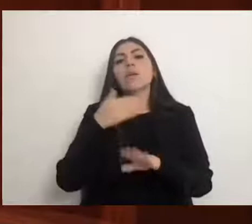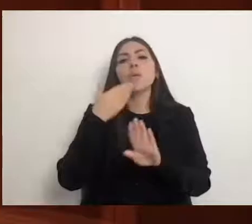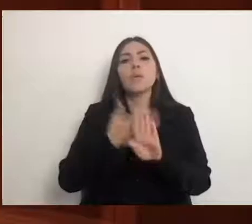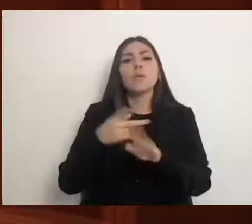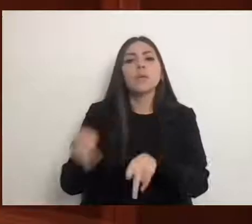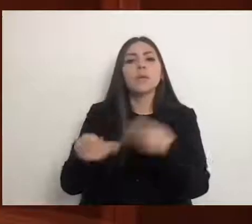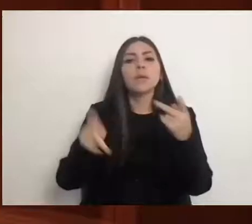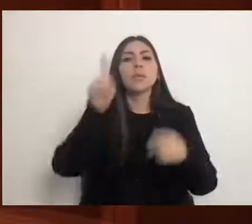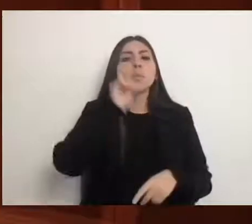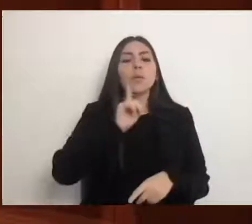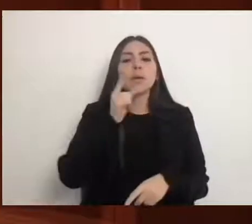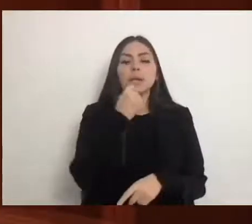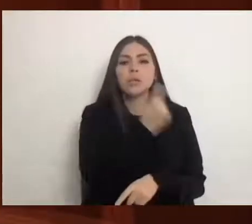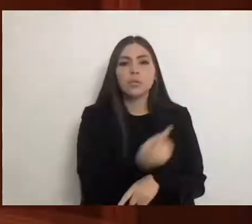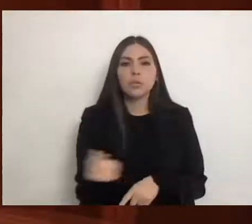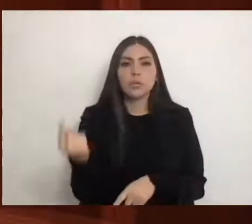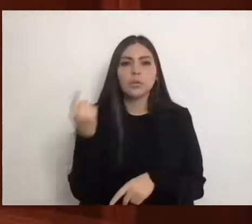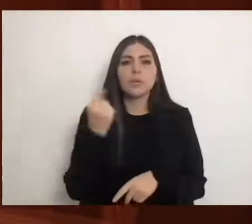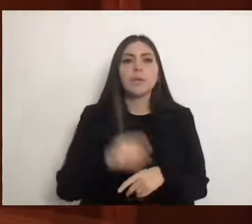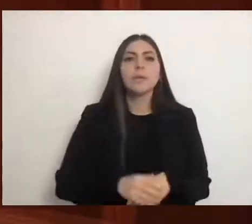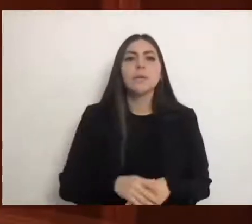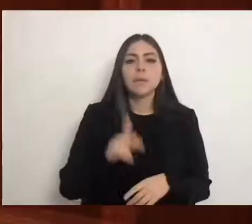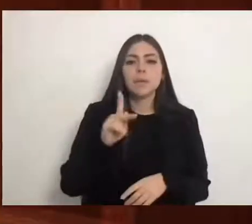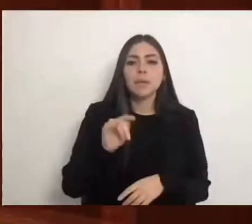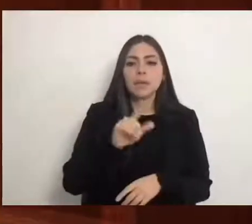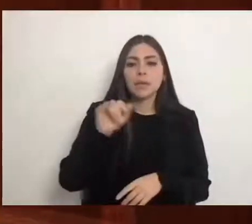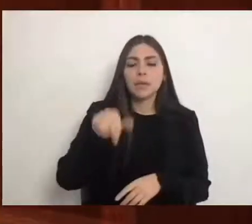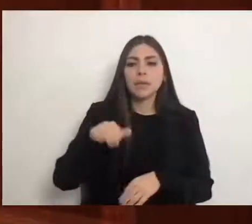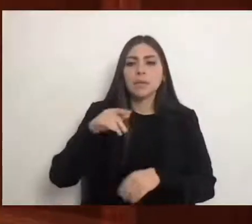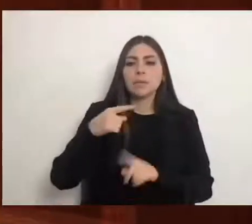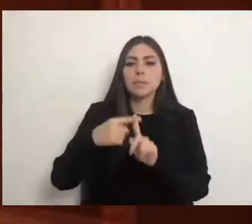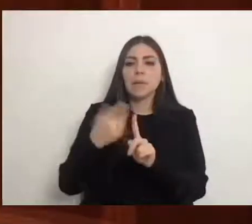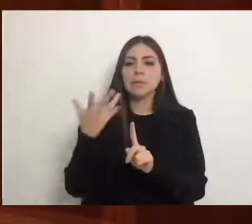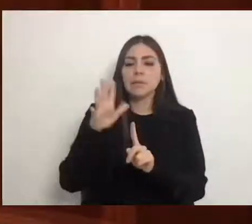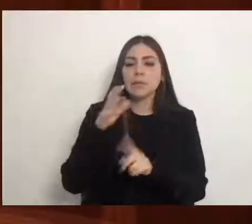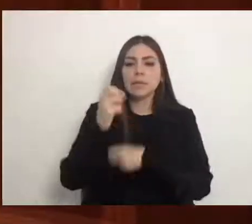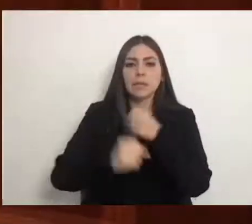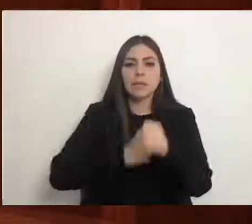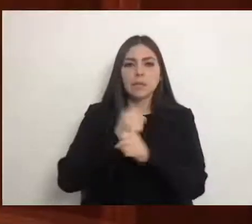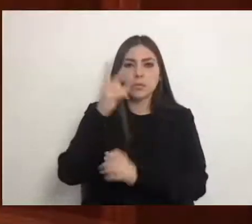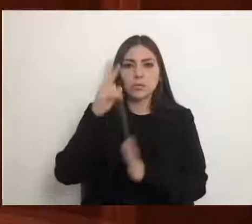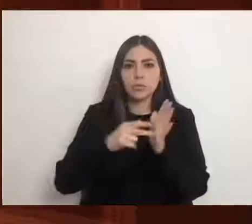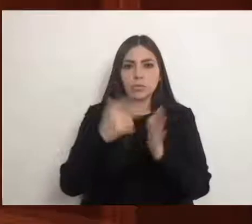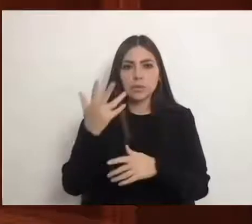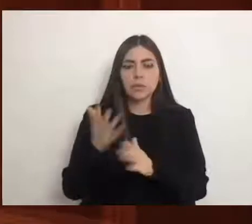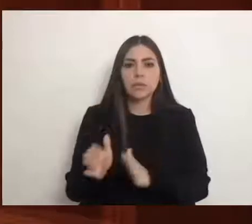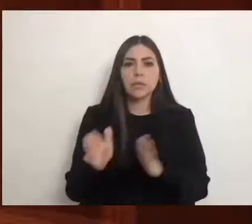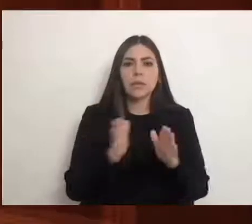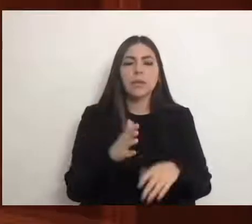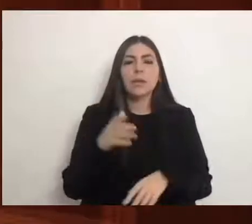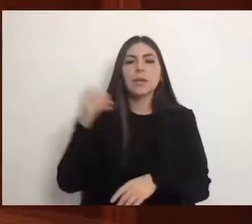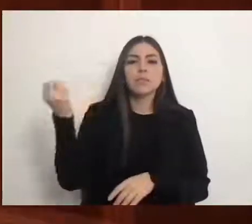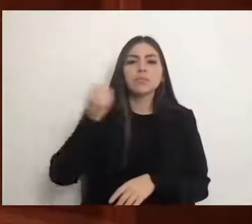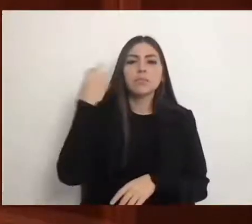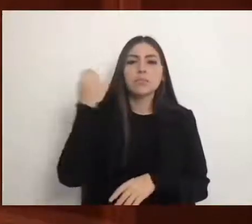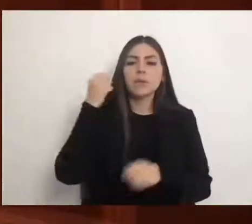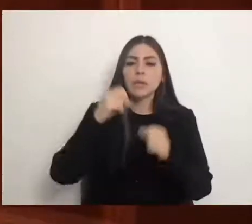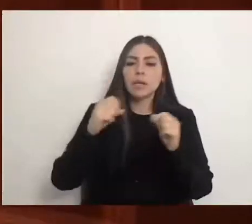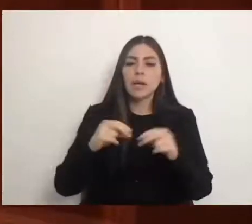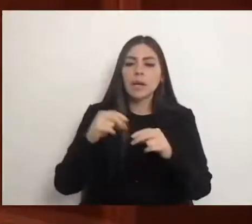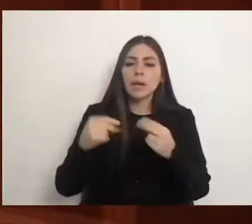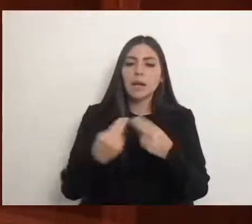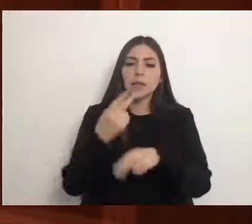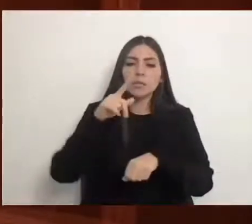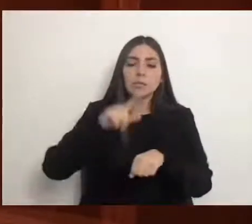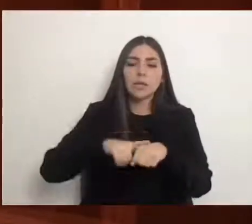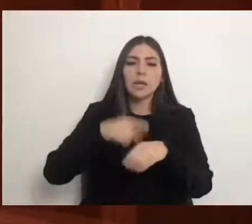niños, Beijing +10 del año 2005, 10ª Conferencia Regional sobre la Mujer de América Latina,